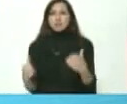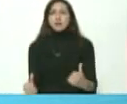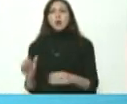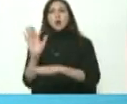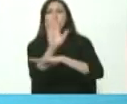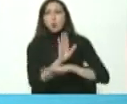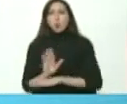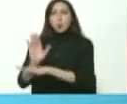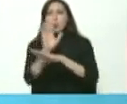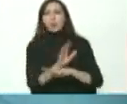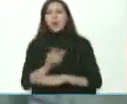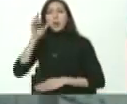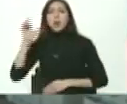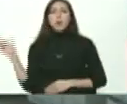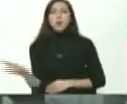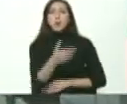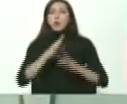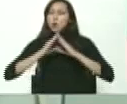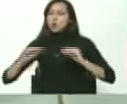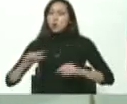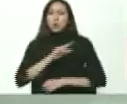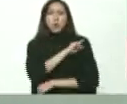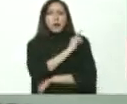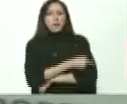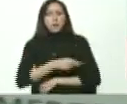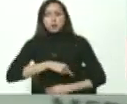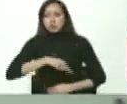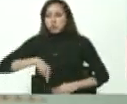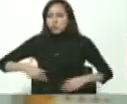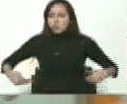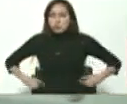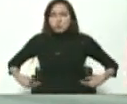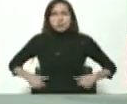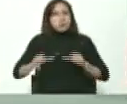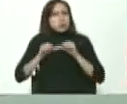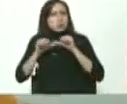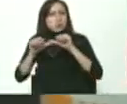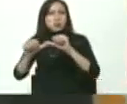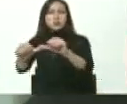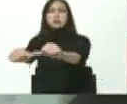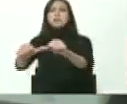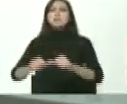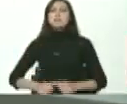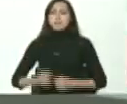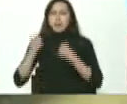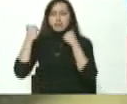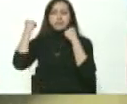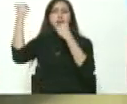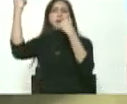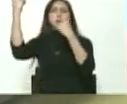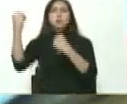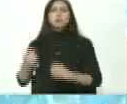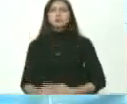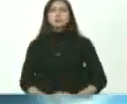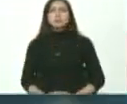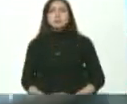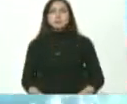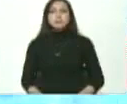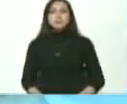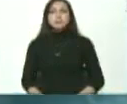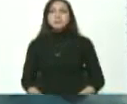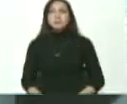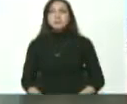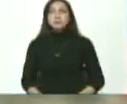protección de la vida de nuestro pueblo. Con todo este esfuerzo, presidente, nosotros seguimos adelante. Venceremos.